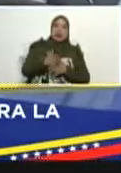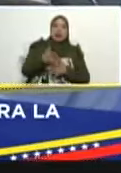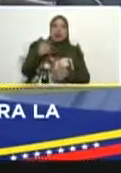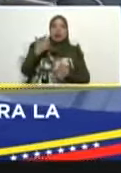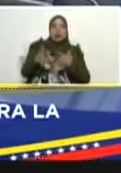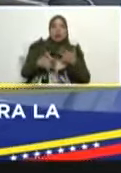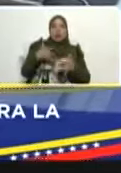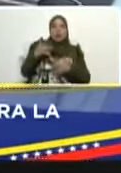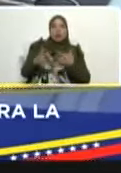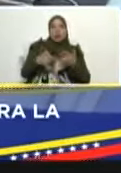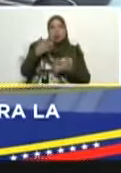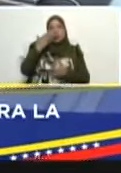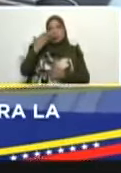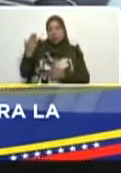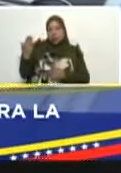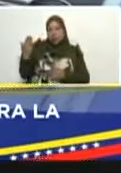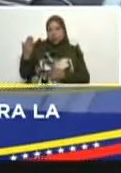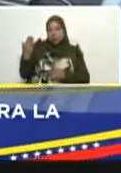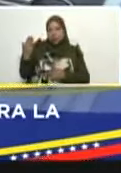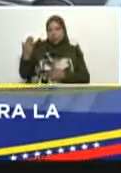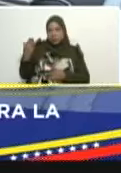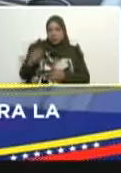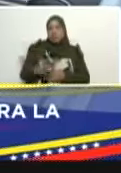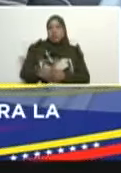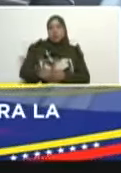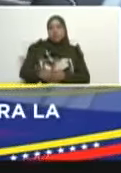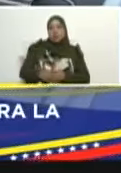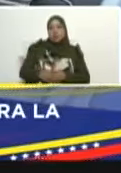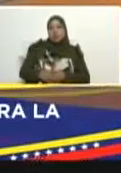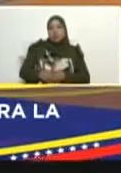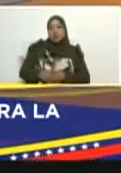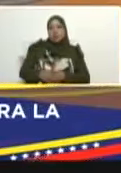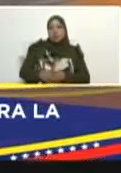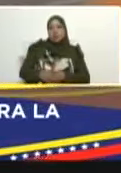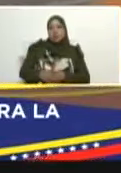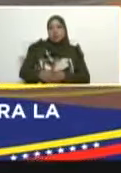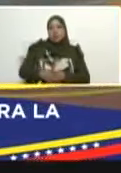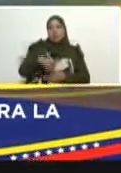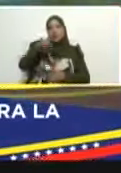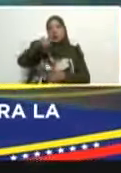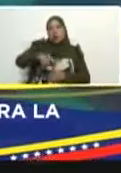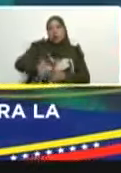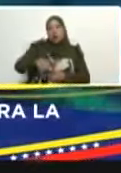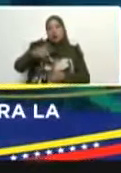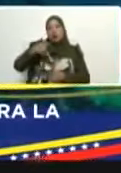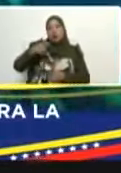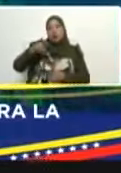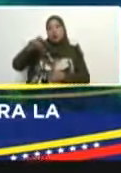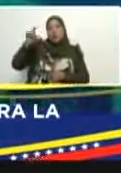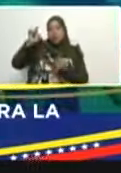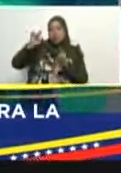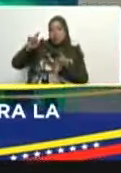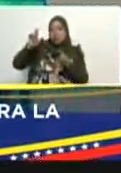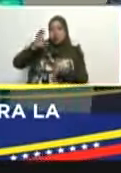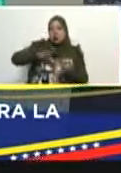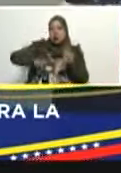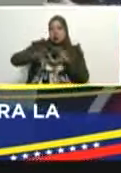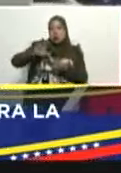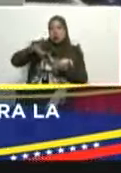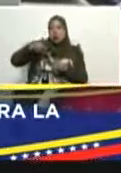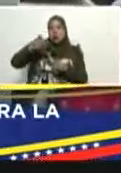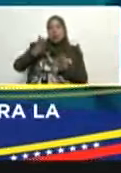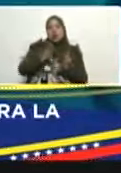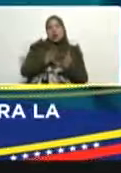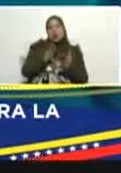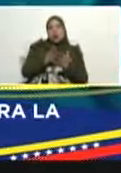actividad. Fíjese, presidente, nosotros acá nos encontramos en el primer centro didáctico para la enseñanza de las ciencias, primero en su